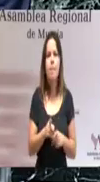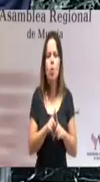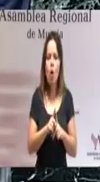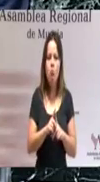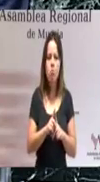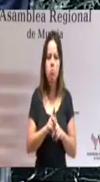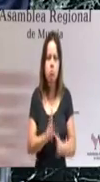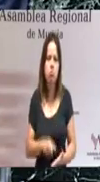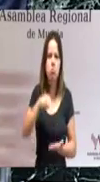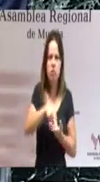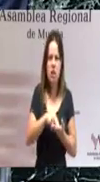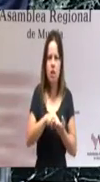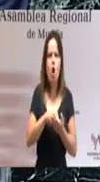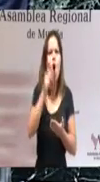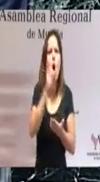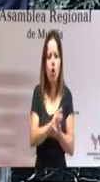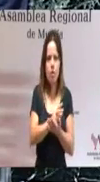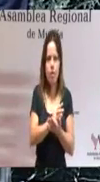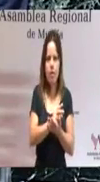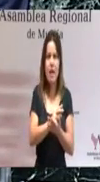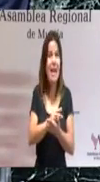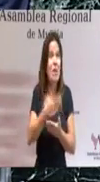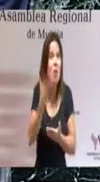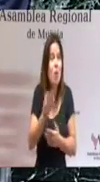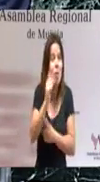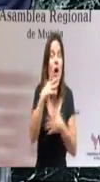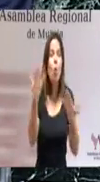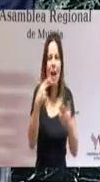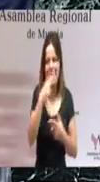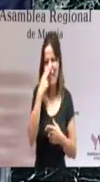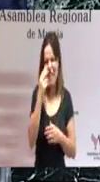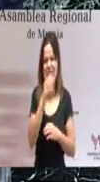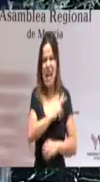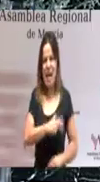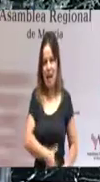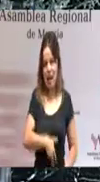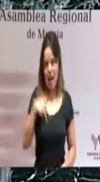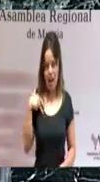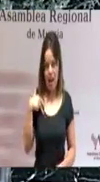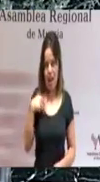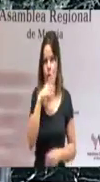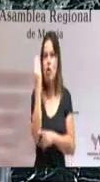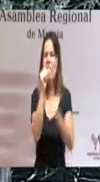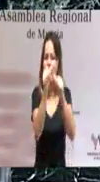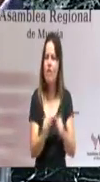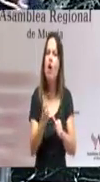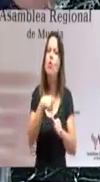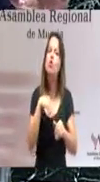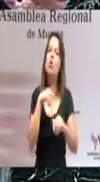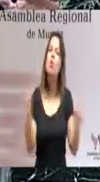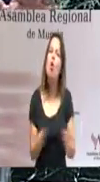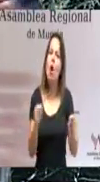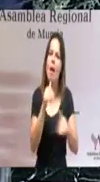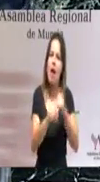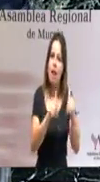sobreponer por encima de todo el interés general. Con la referencia de nuestro programa electoral,